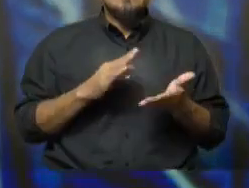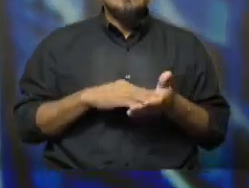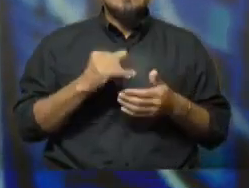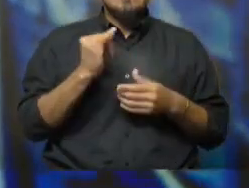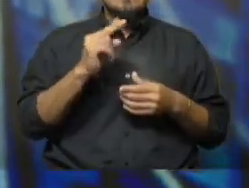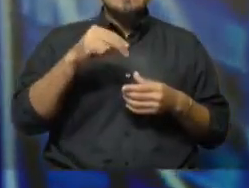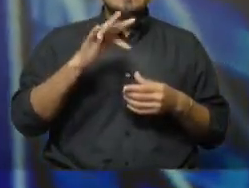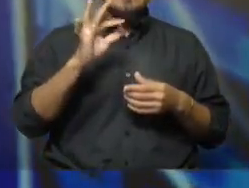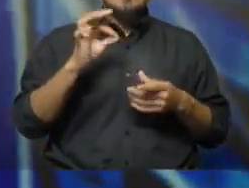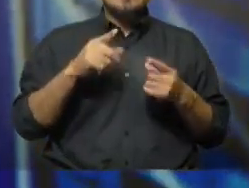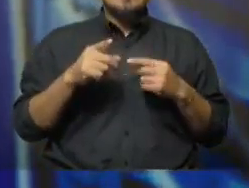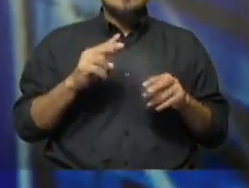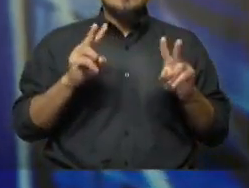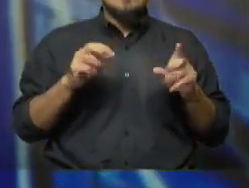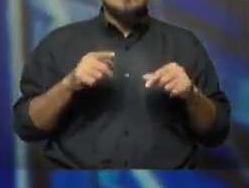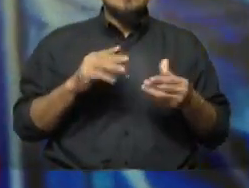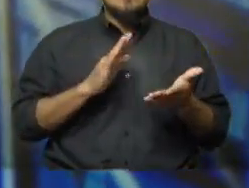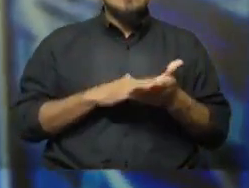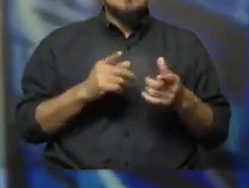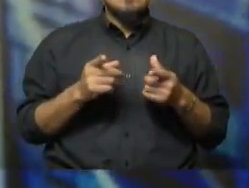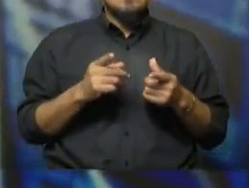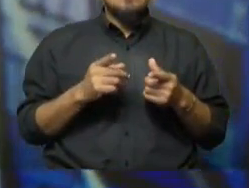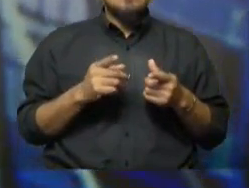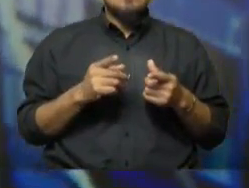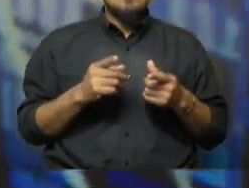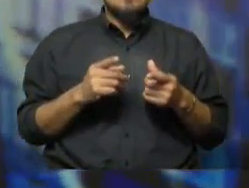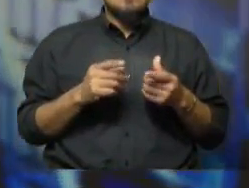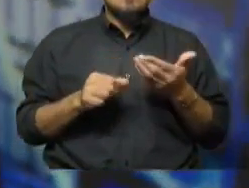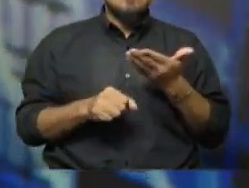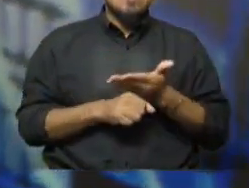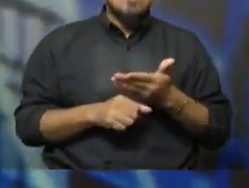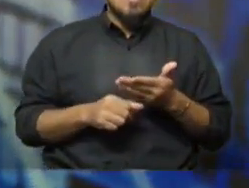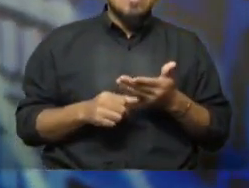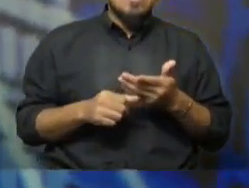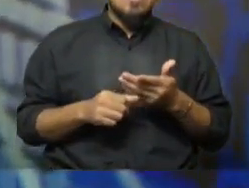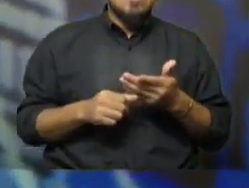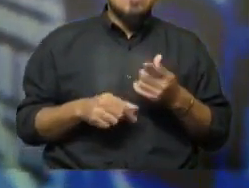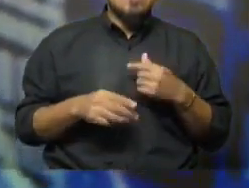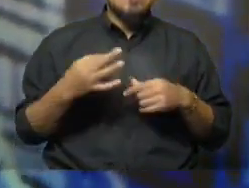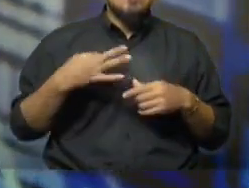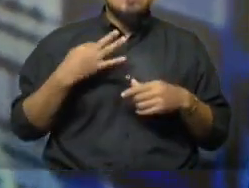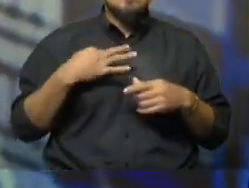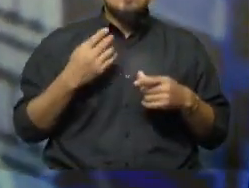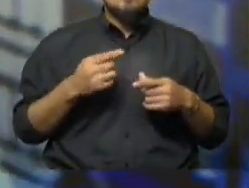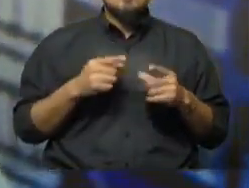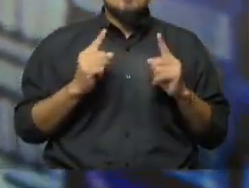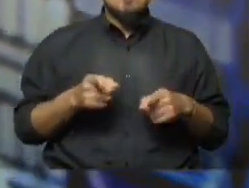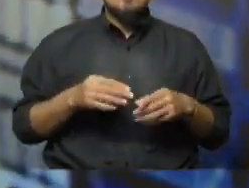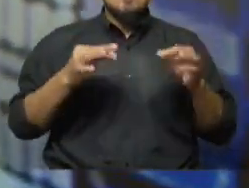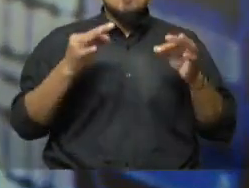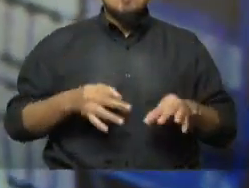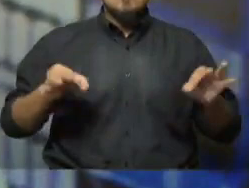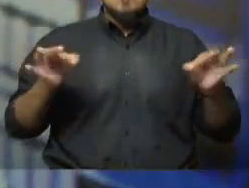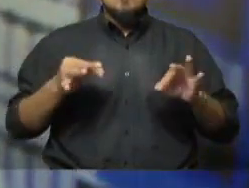MB Noticias, a propósito, sí. Claro. Es un reclamo que se viene realizando durante varios años. Y también vamos a tener música en vivo.